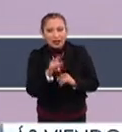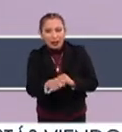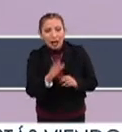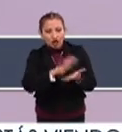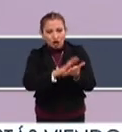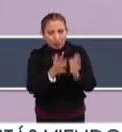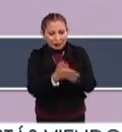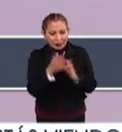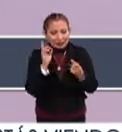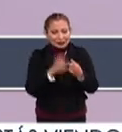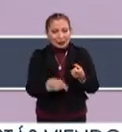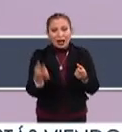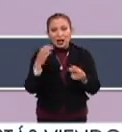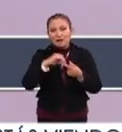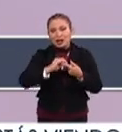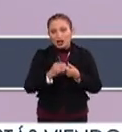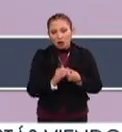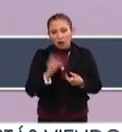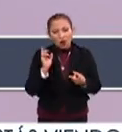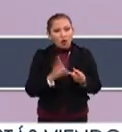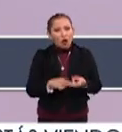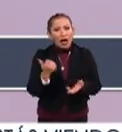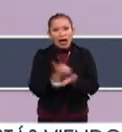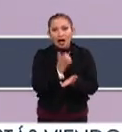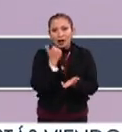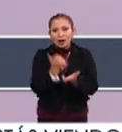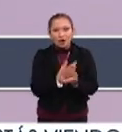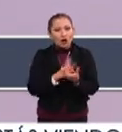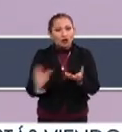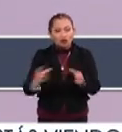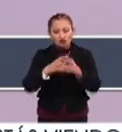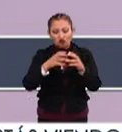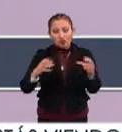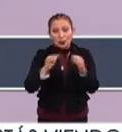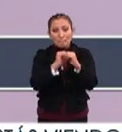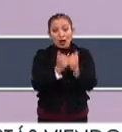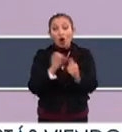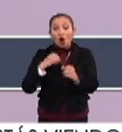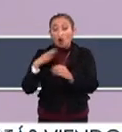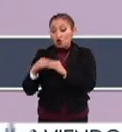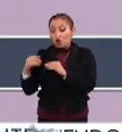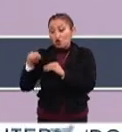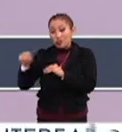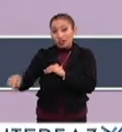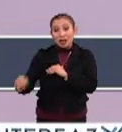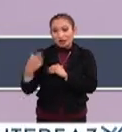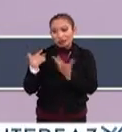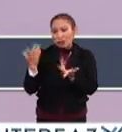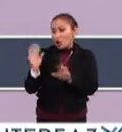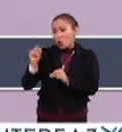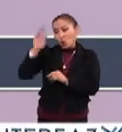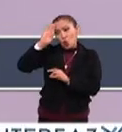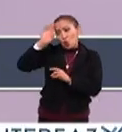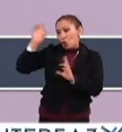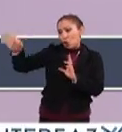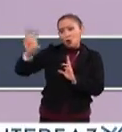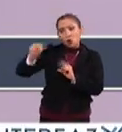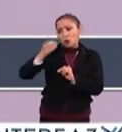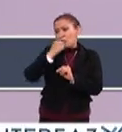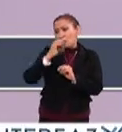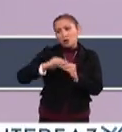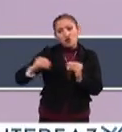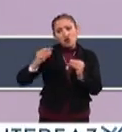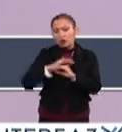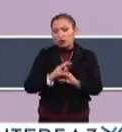la tortilla, los frijoles, el arroz, el bolillo o las frutas, que muchas veces se satanizan este tipo de